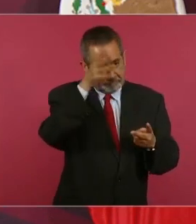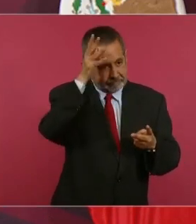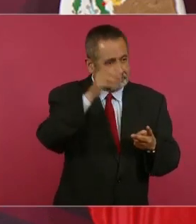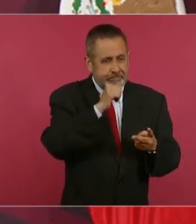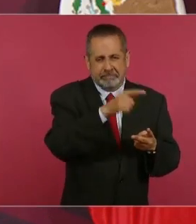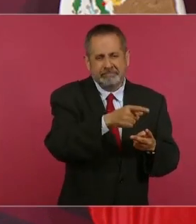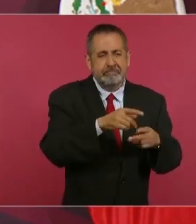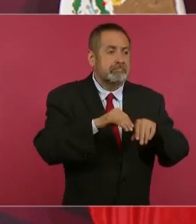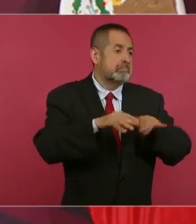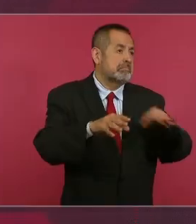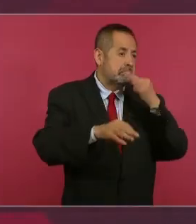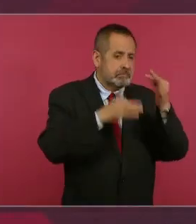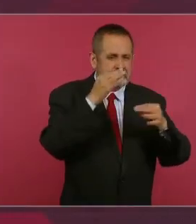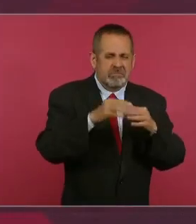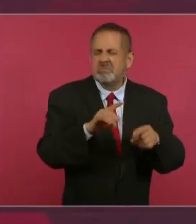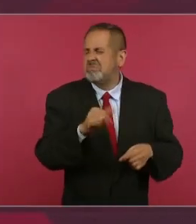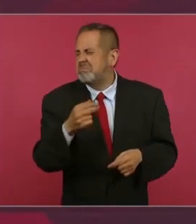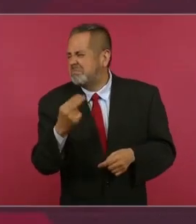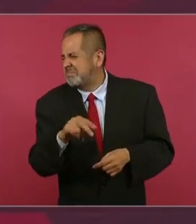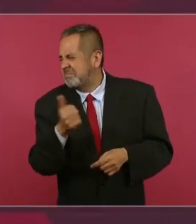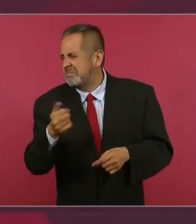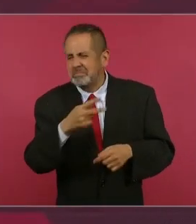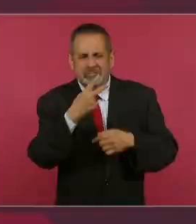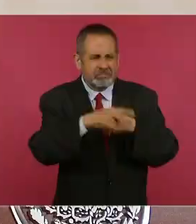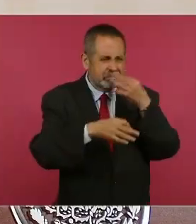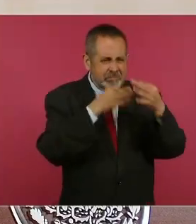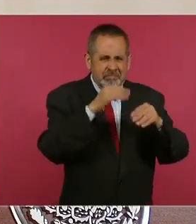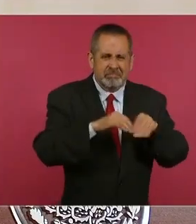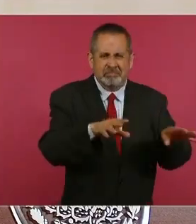en, ¿cómo se llama la otra?